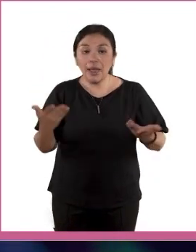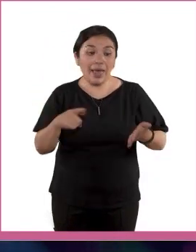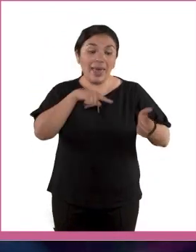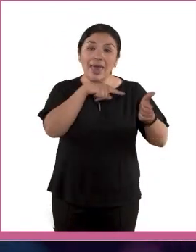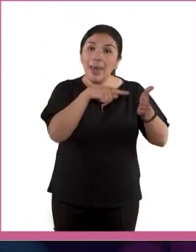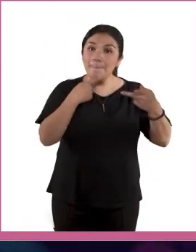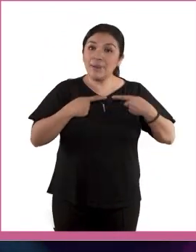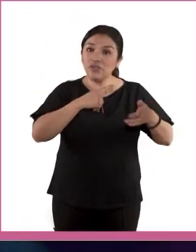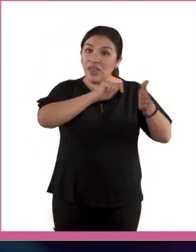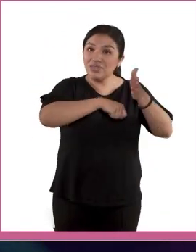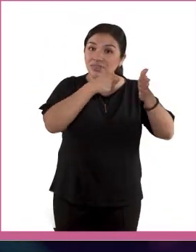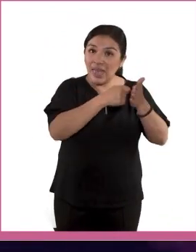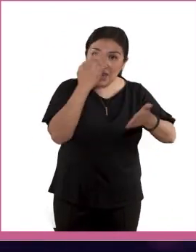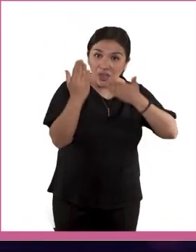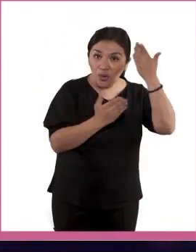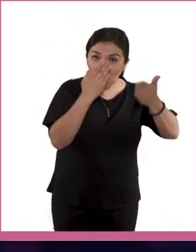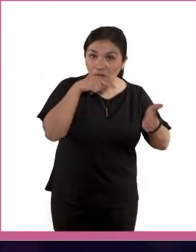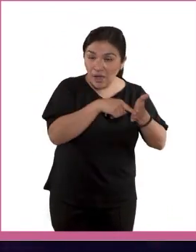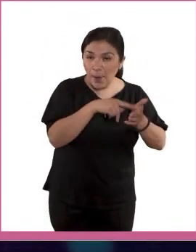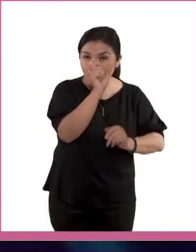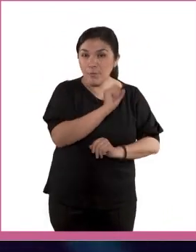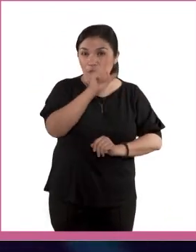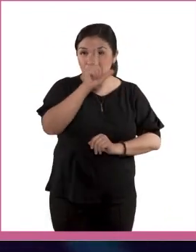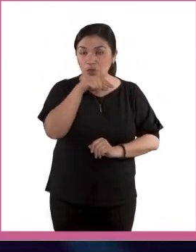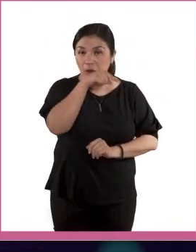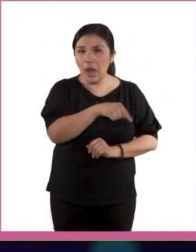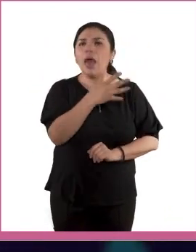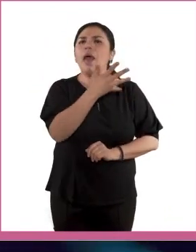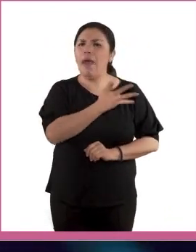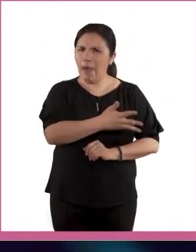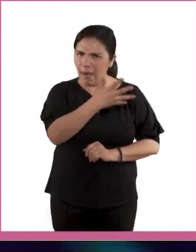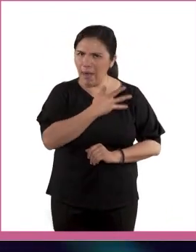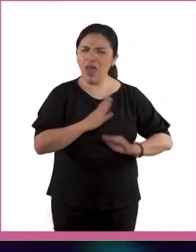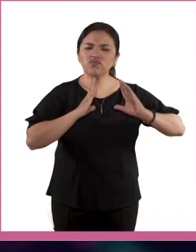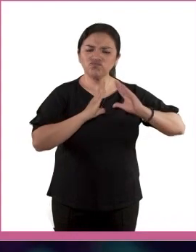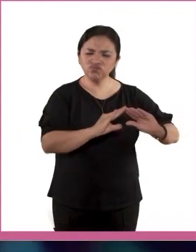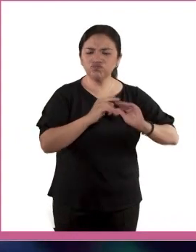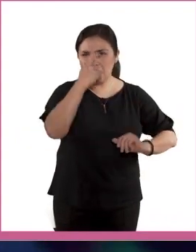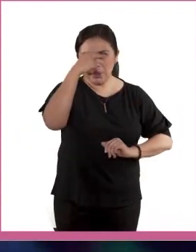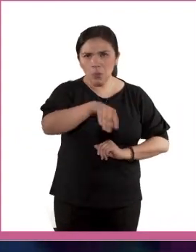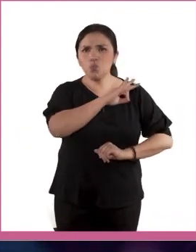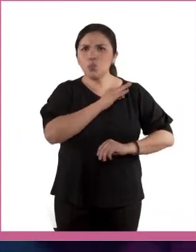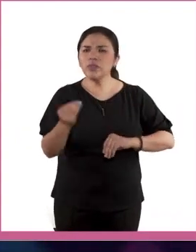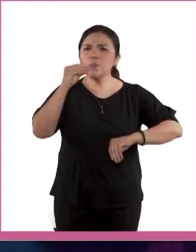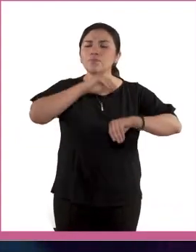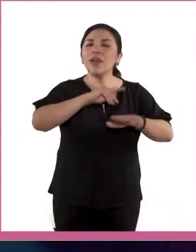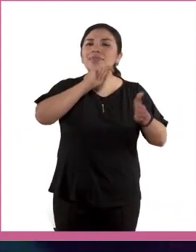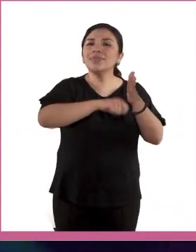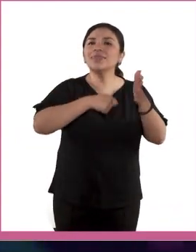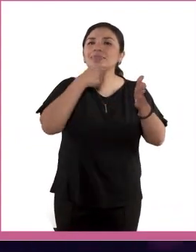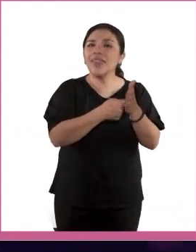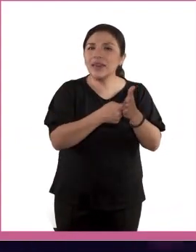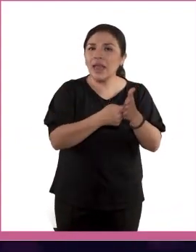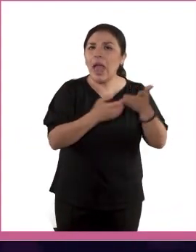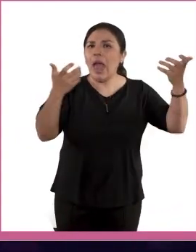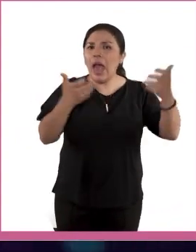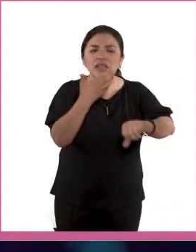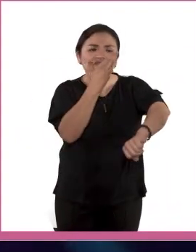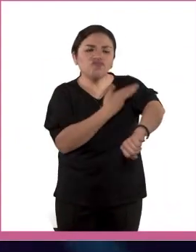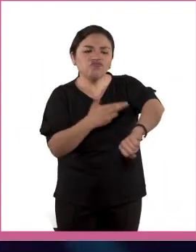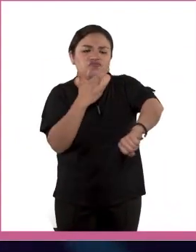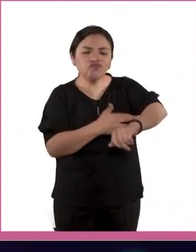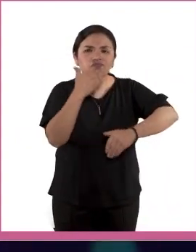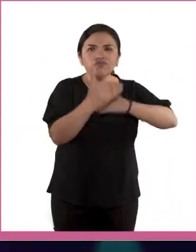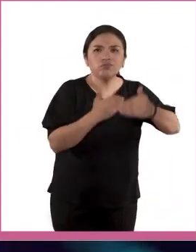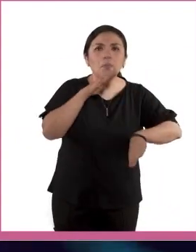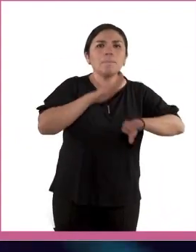Y un técnico, un profesional técnico, cuenta con la capacidad para aplicar técnicas y